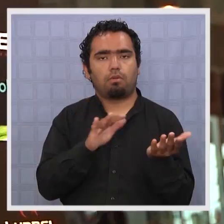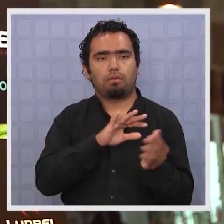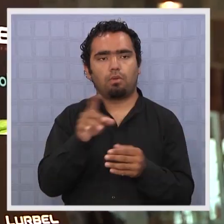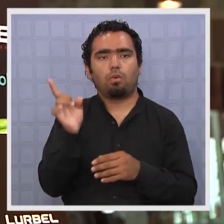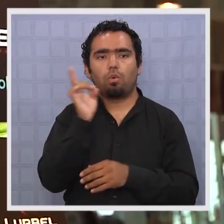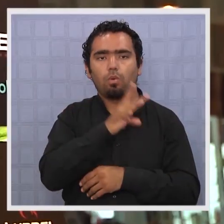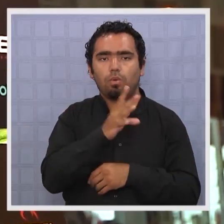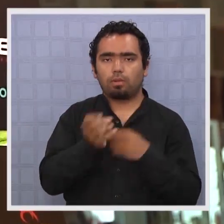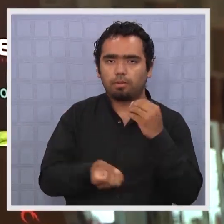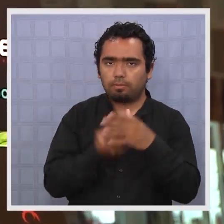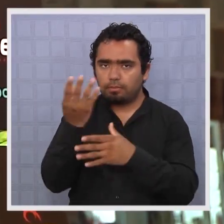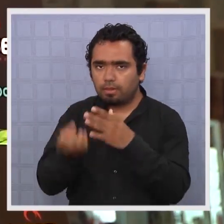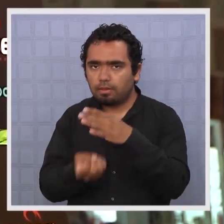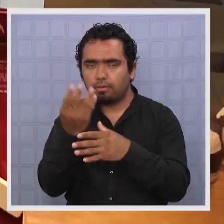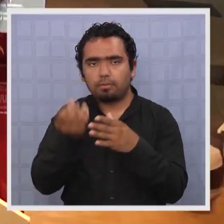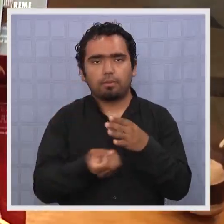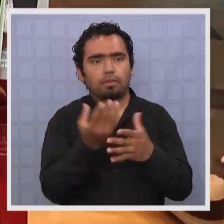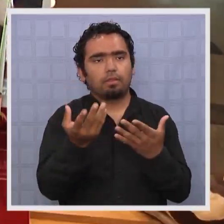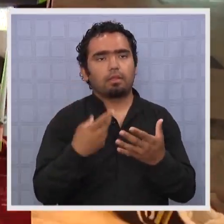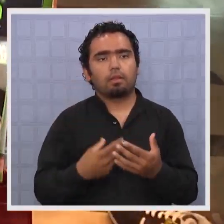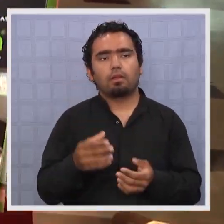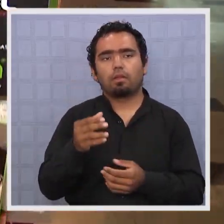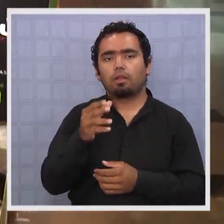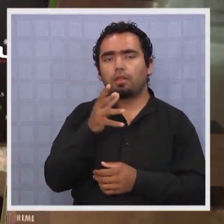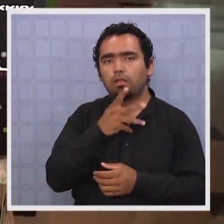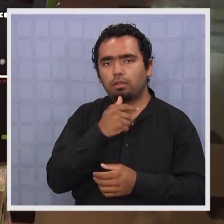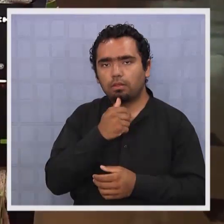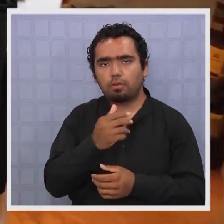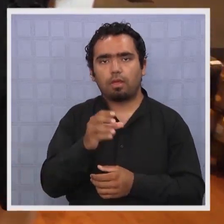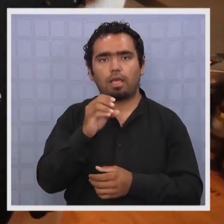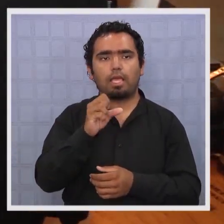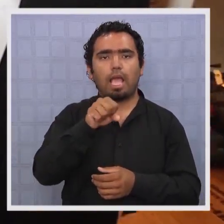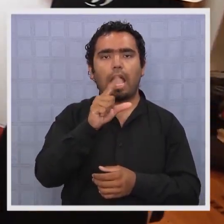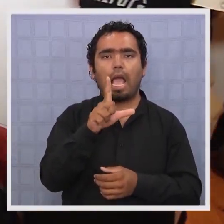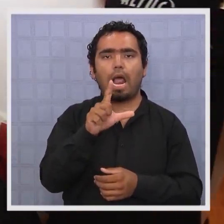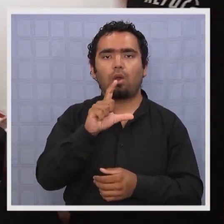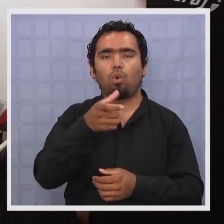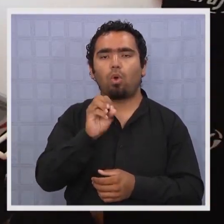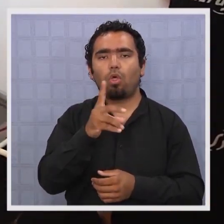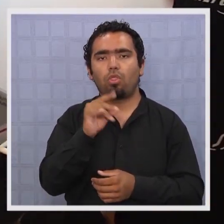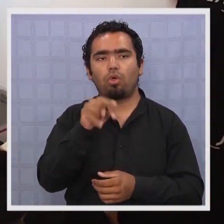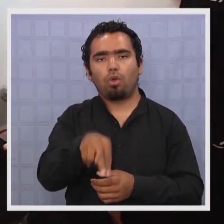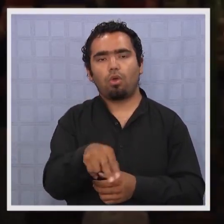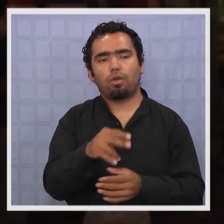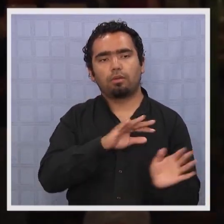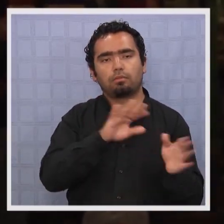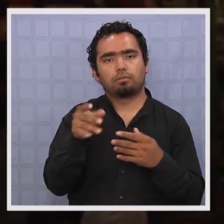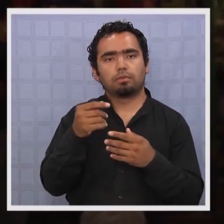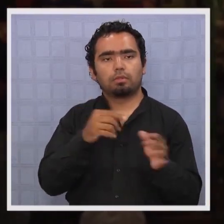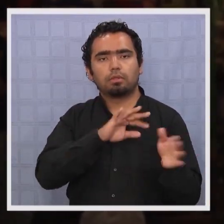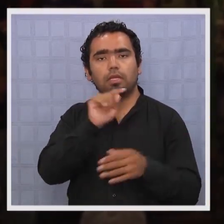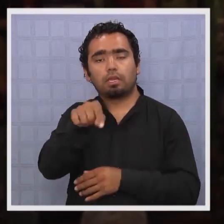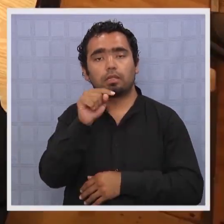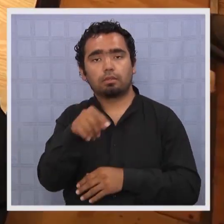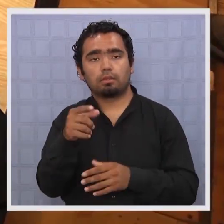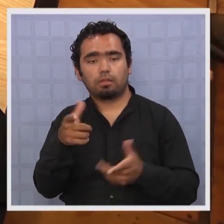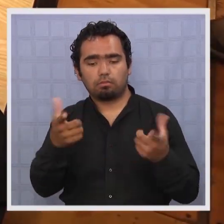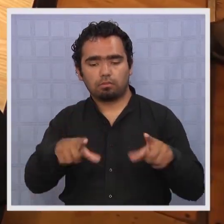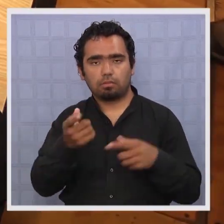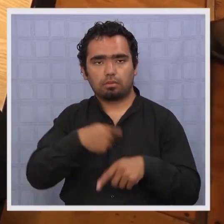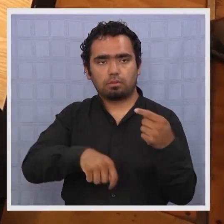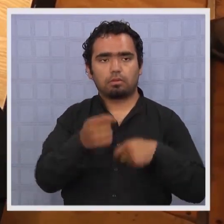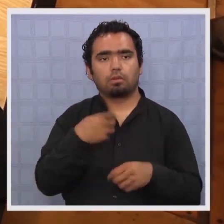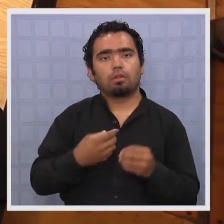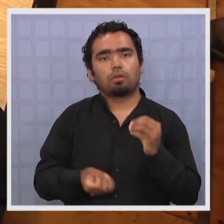que polipropileno cero algodón no retiene humedad no genera bacteria también en estas tiendas y como novedad